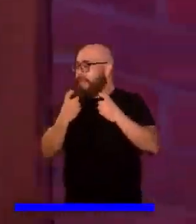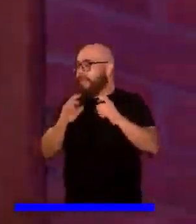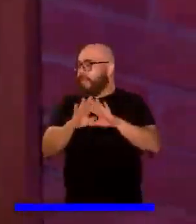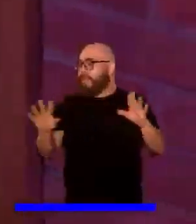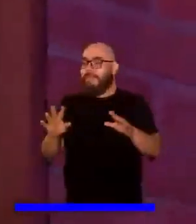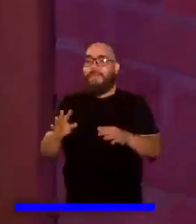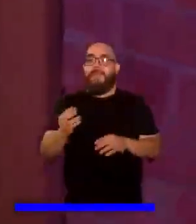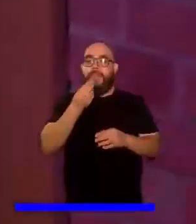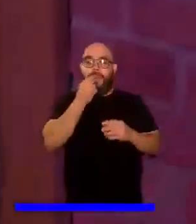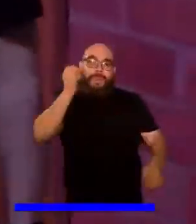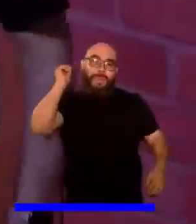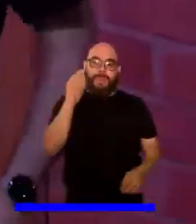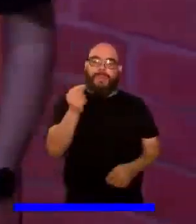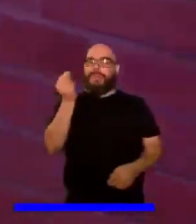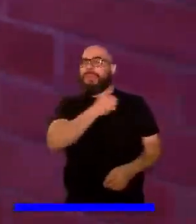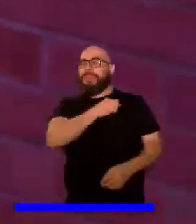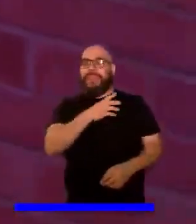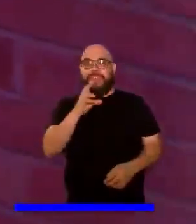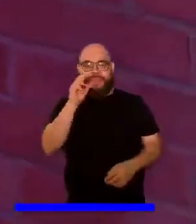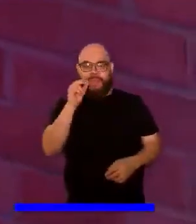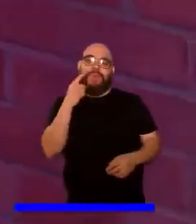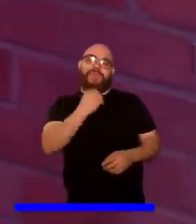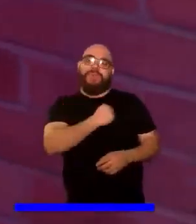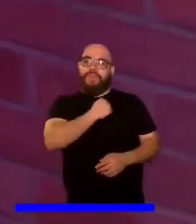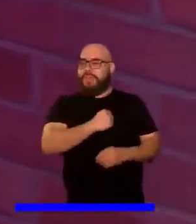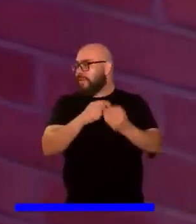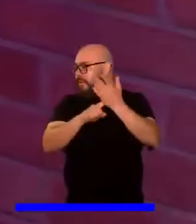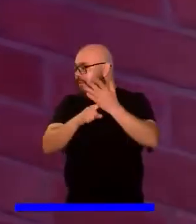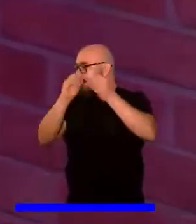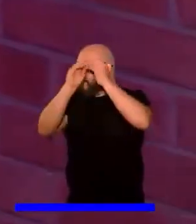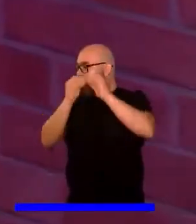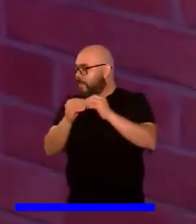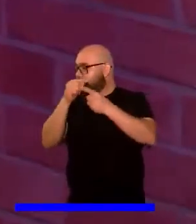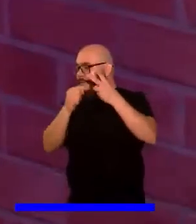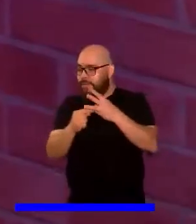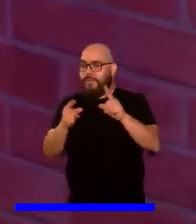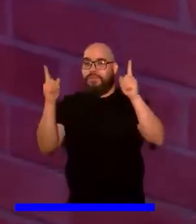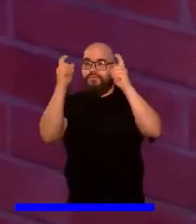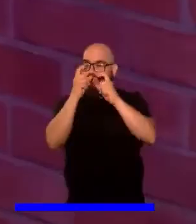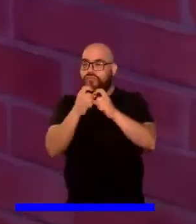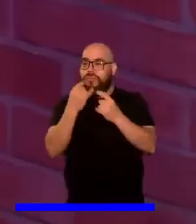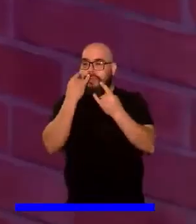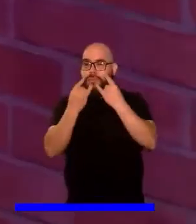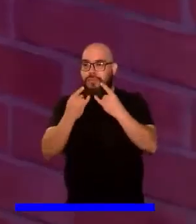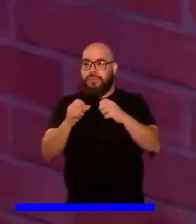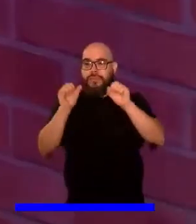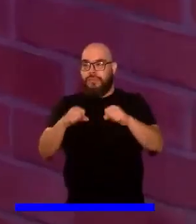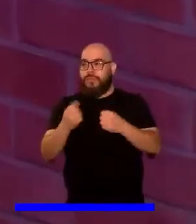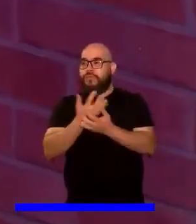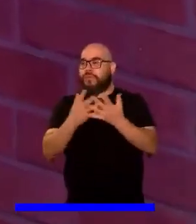babas, y que pues estemos aquí en forma interactiva y aprendan algo en lo